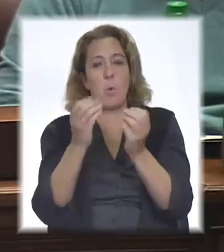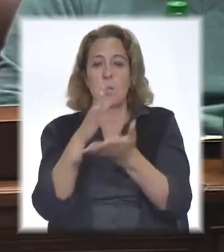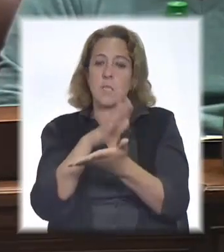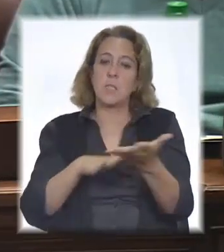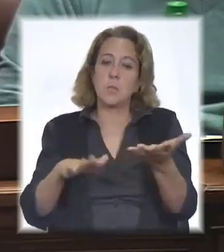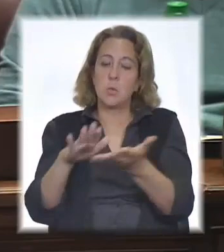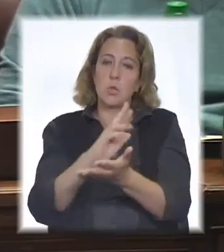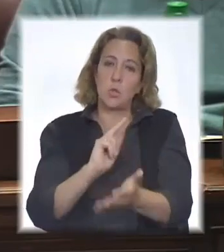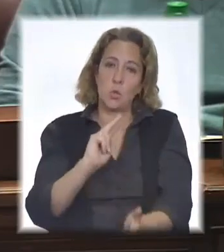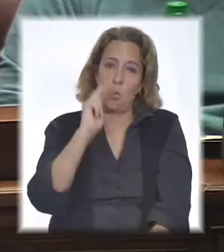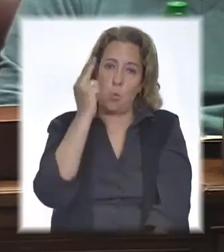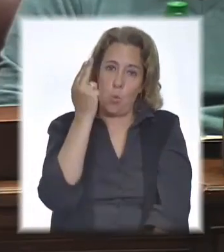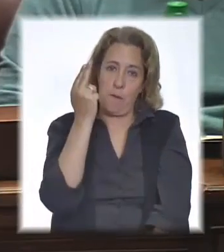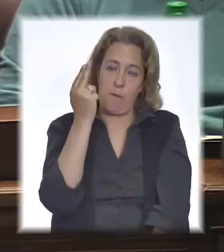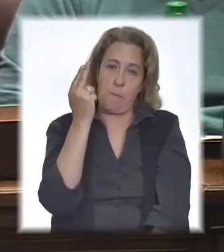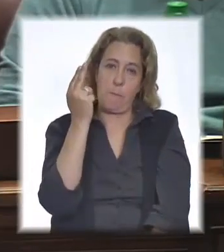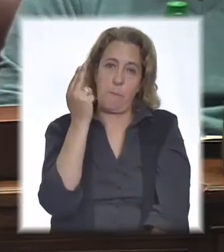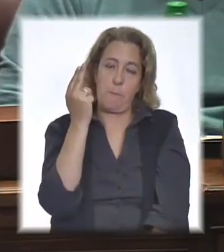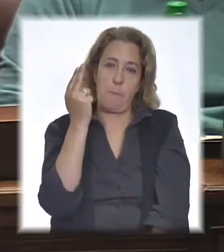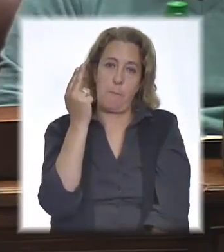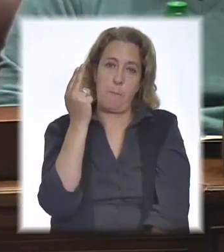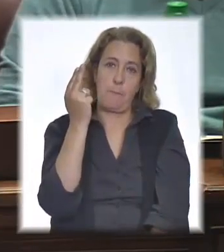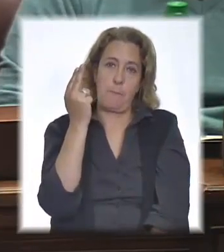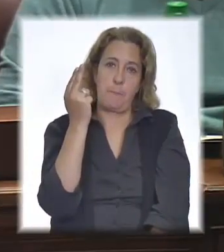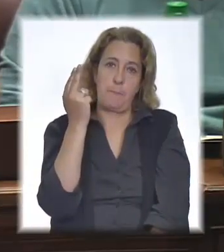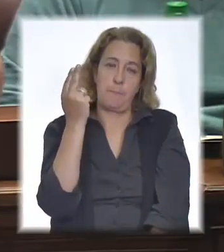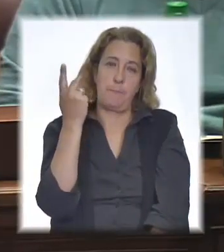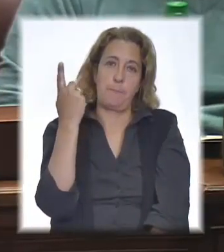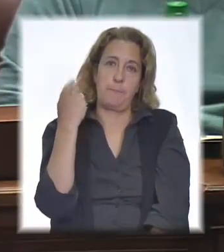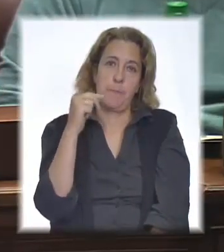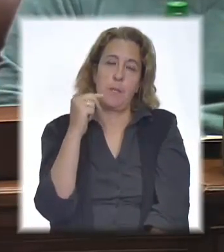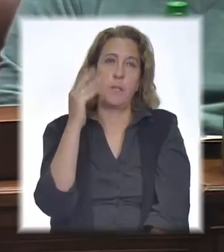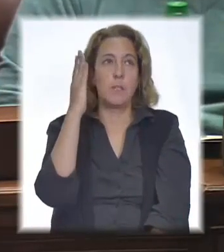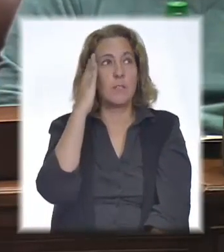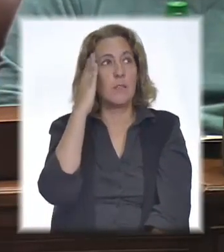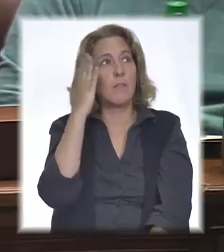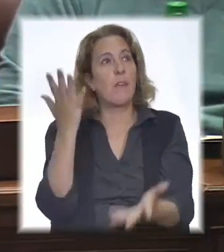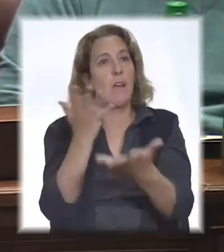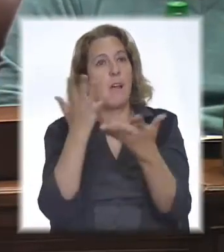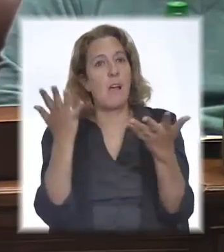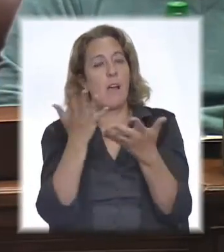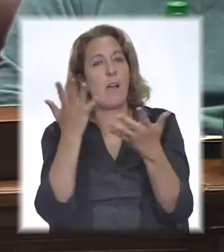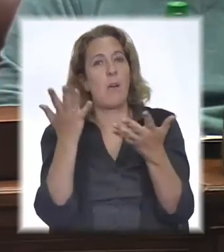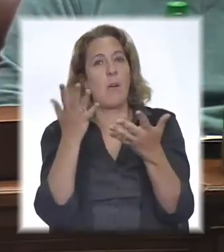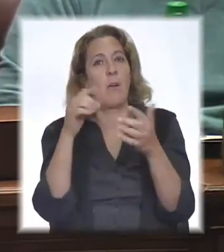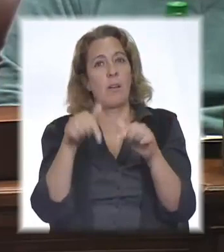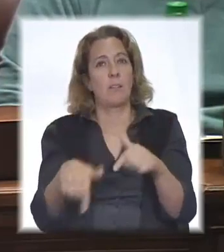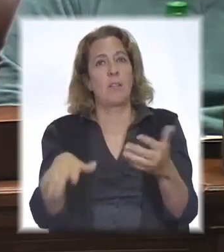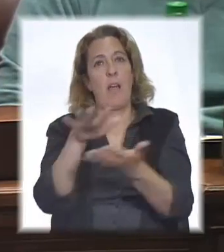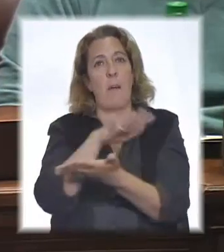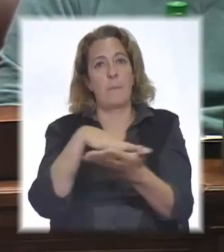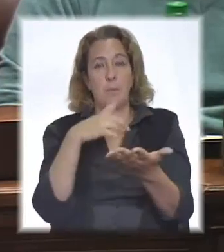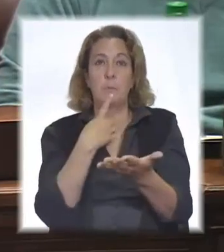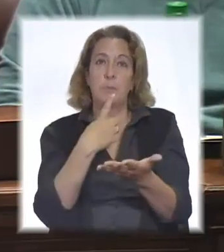del uruguay y me enteré de algo que creo que este que es un ámbito político en algún momento lo